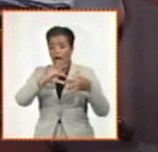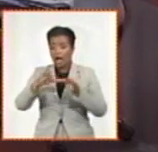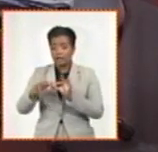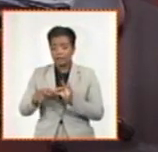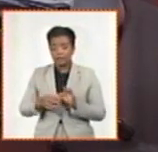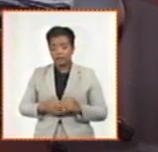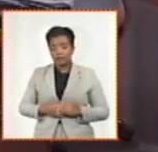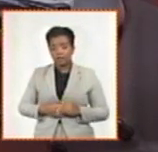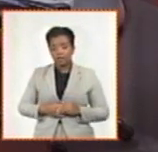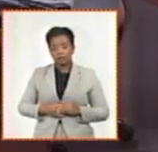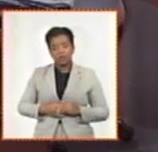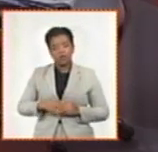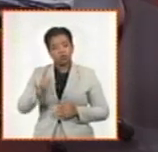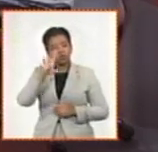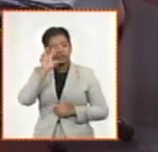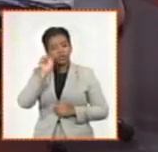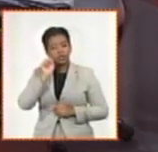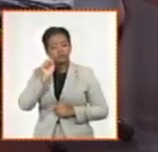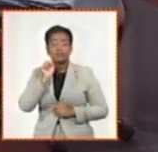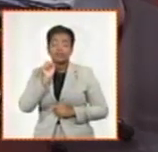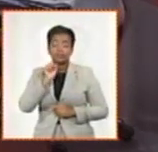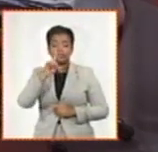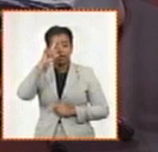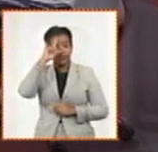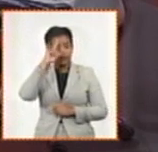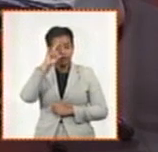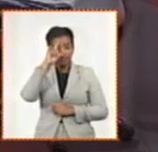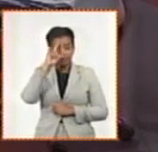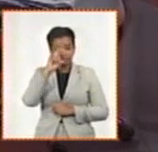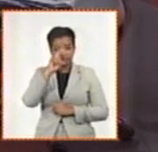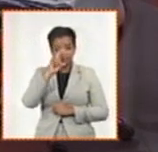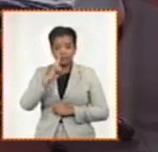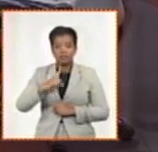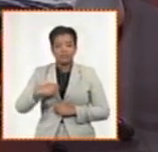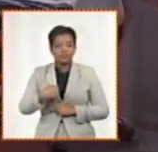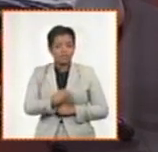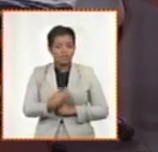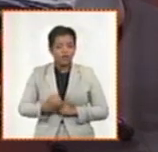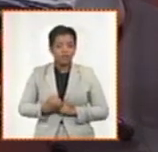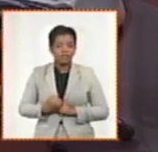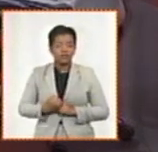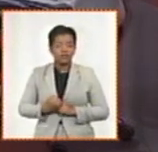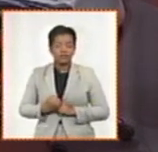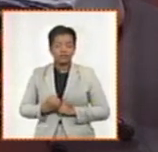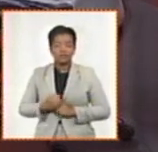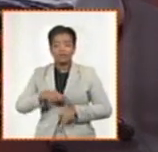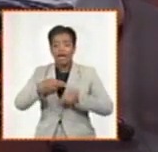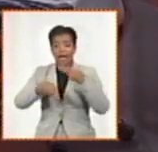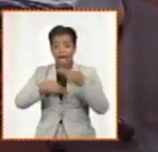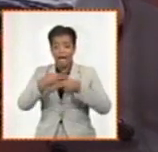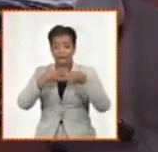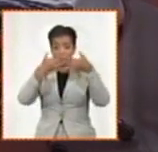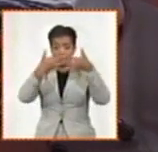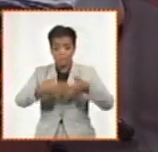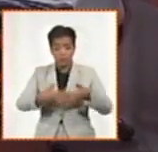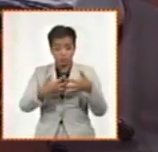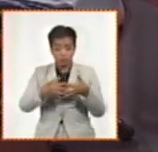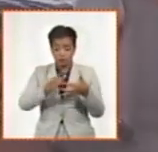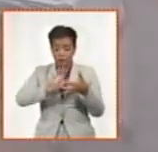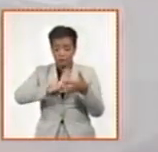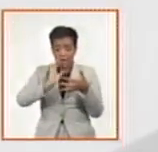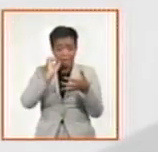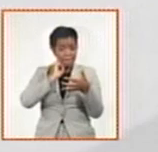ya los... ¿Cómo con los productos? Sí, porque ¿qué pasa? Nosotros elaboramos medios biológicos, que son microorganismos eficientes. A esos que hablaba, y estos productos